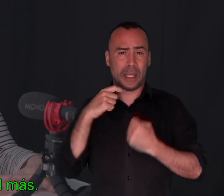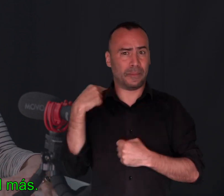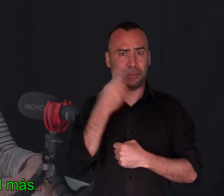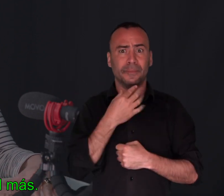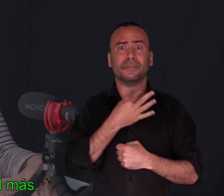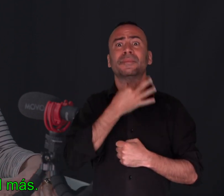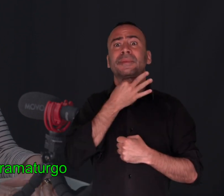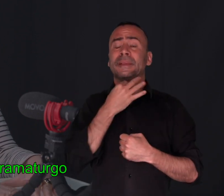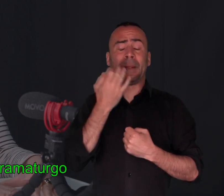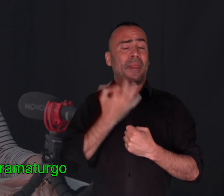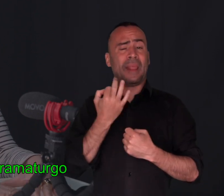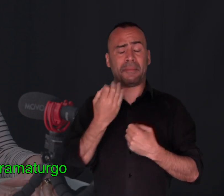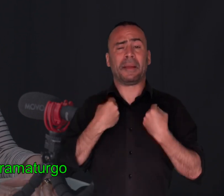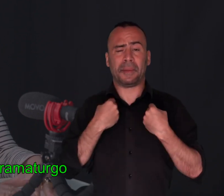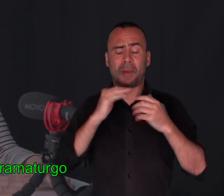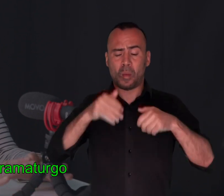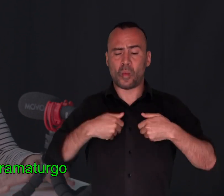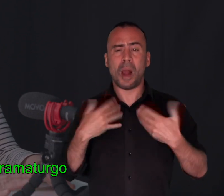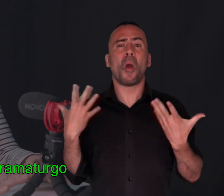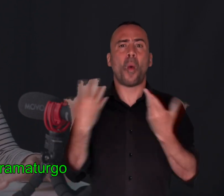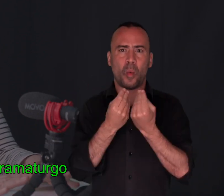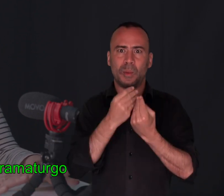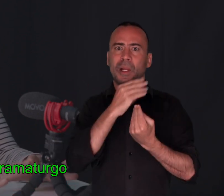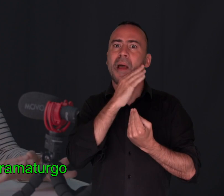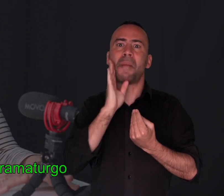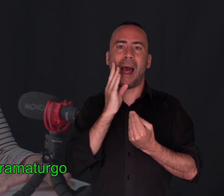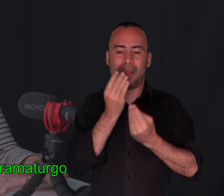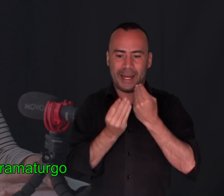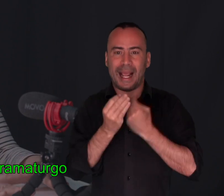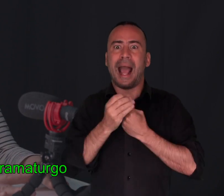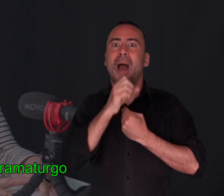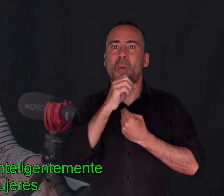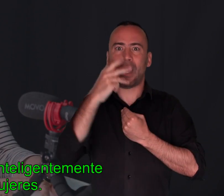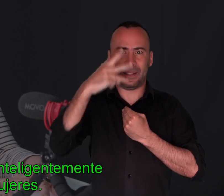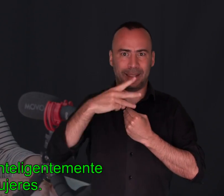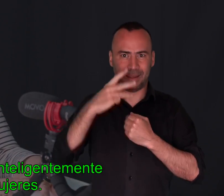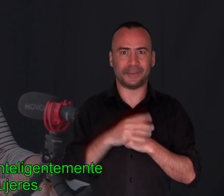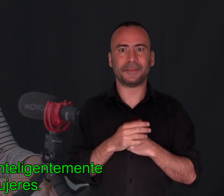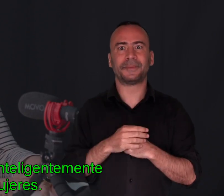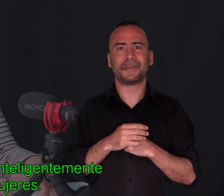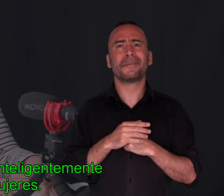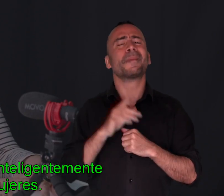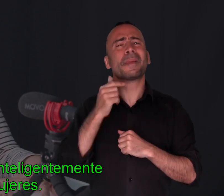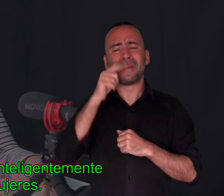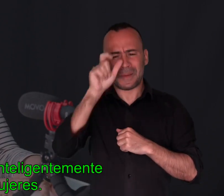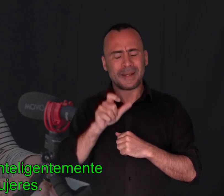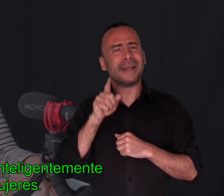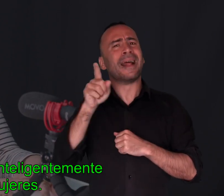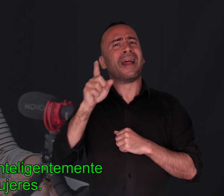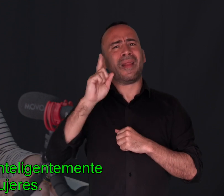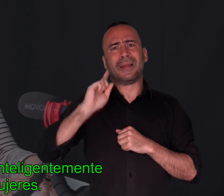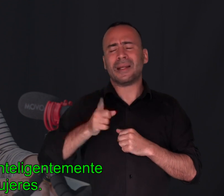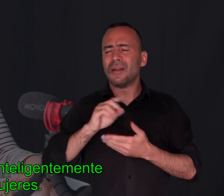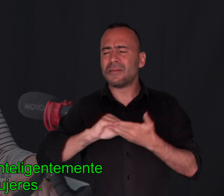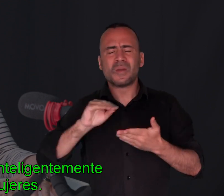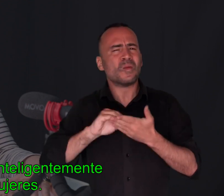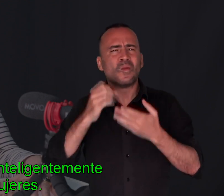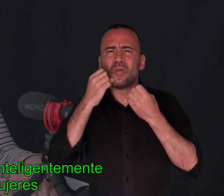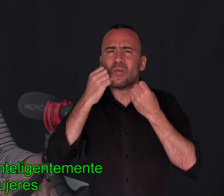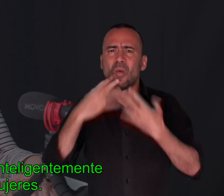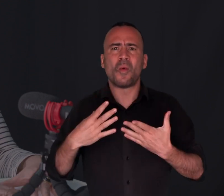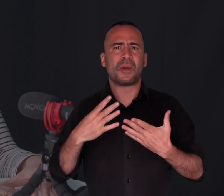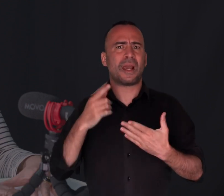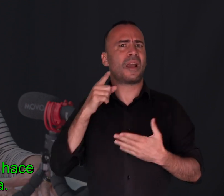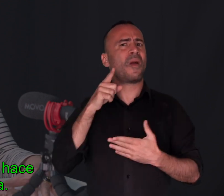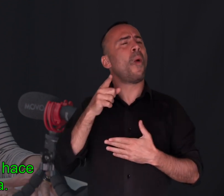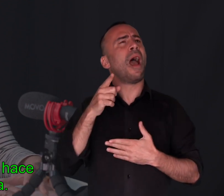en madridas y y el director y dramaturgo Íñigo eh es que escribe muy inteligentemente sobre las